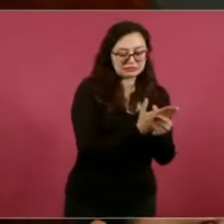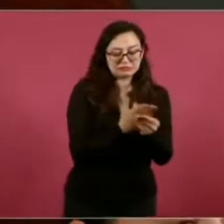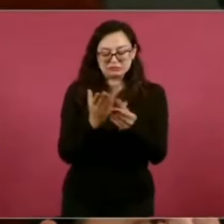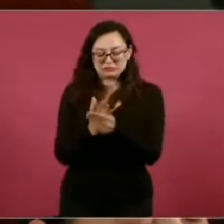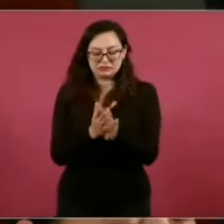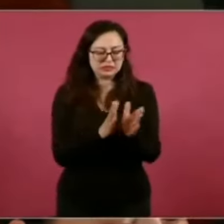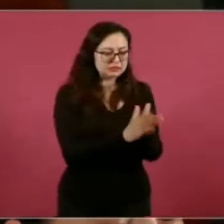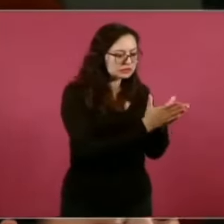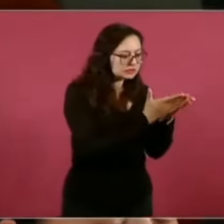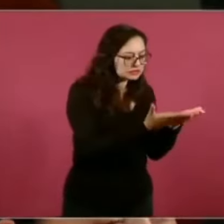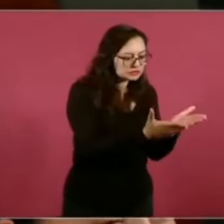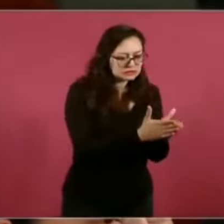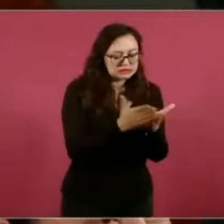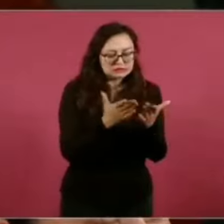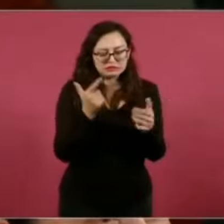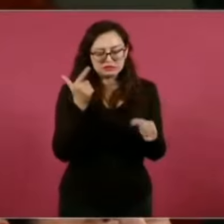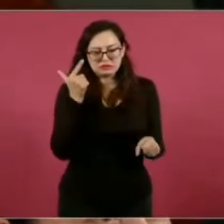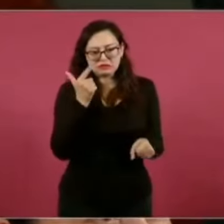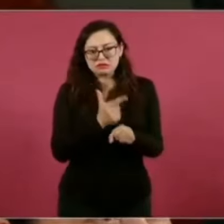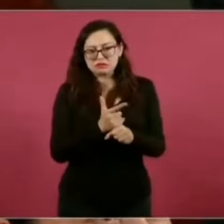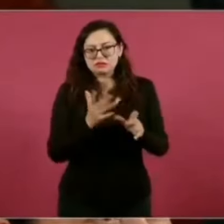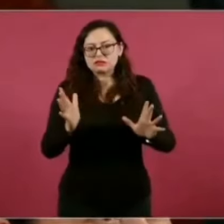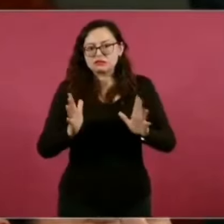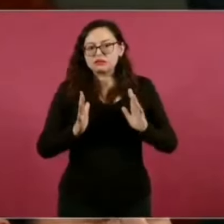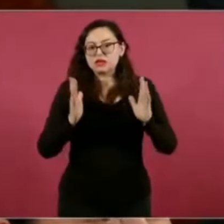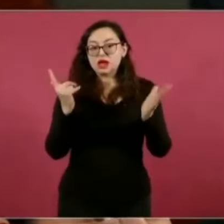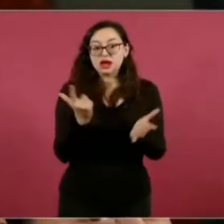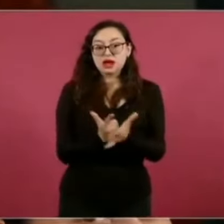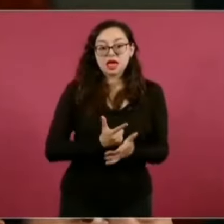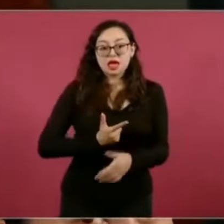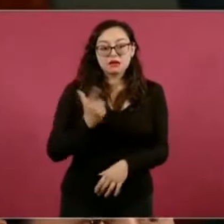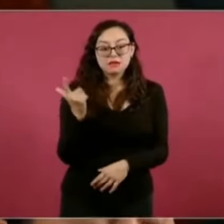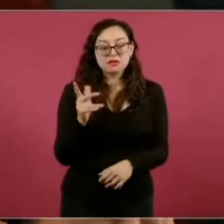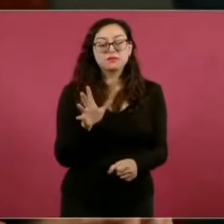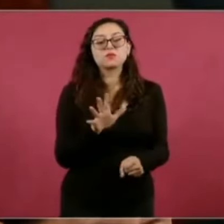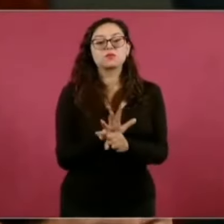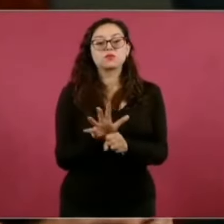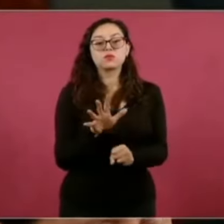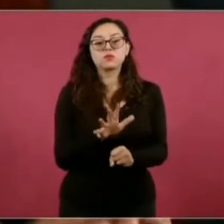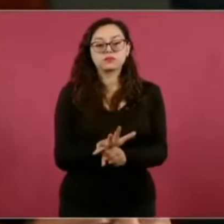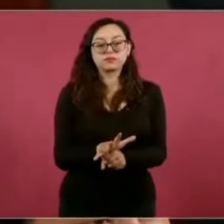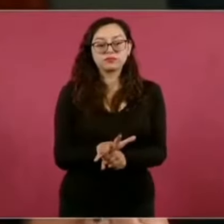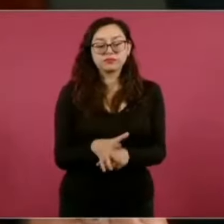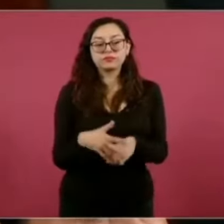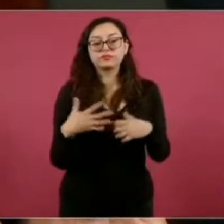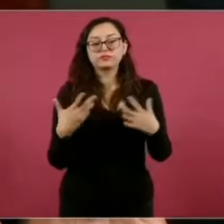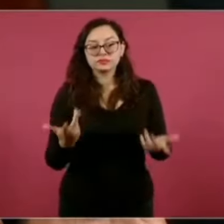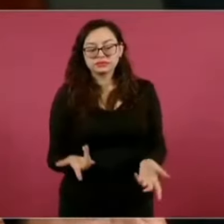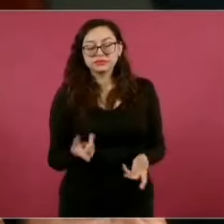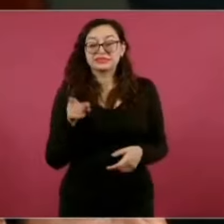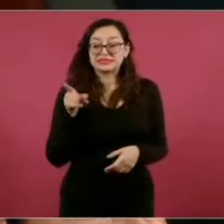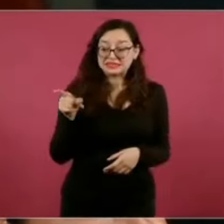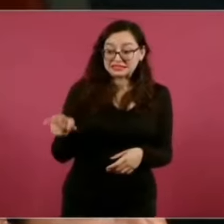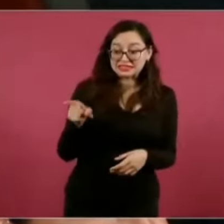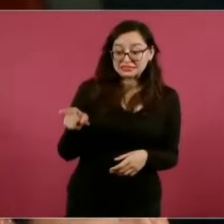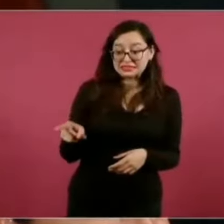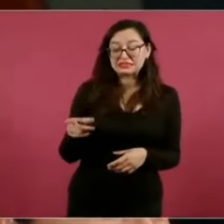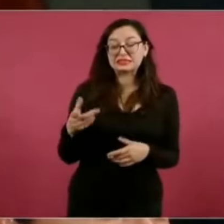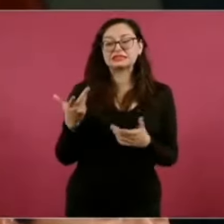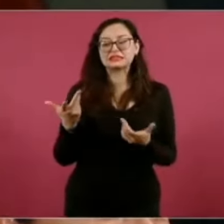otra, situación grave, y es que se llegó a documentar presuntos nexos de